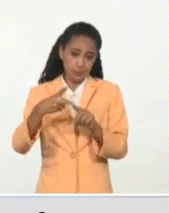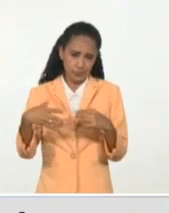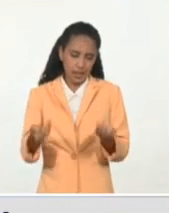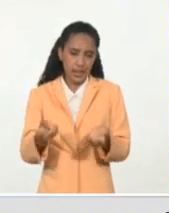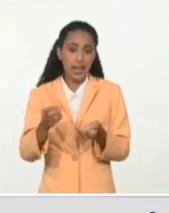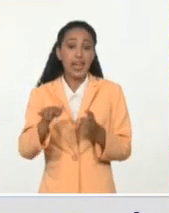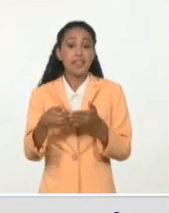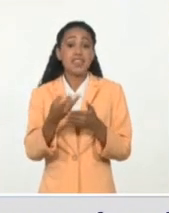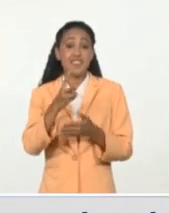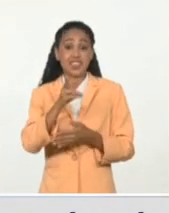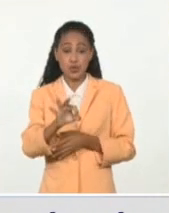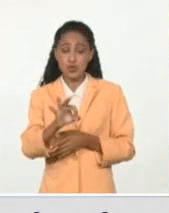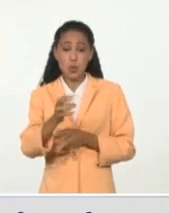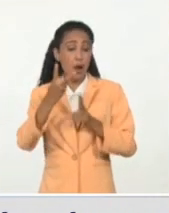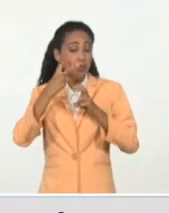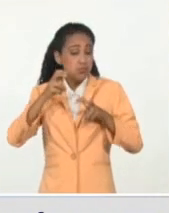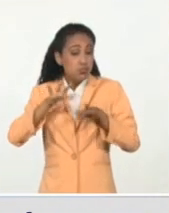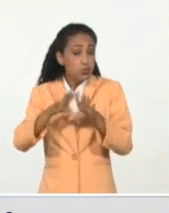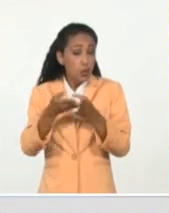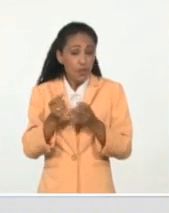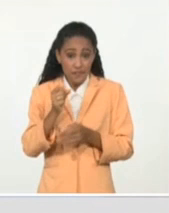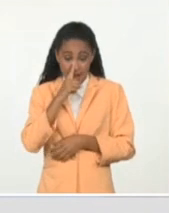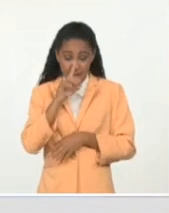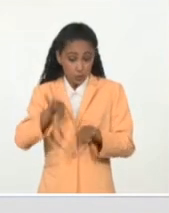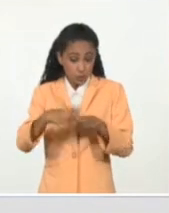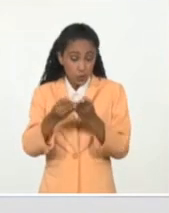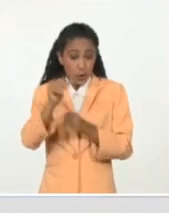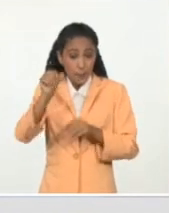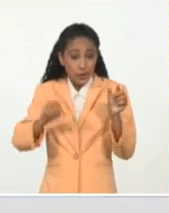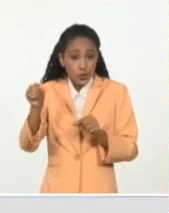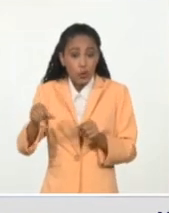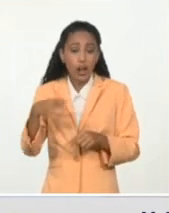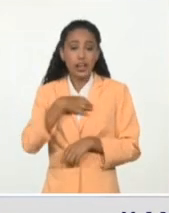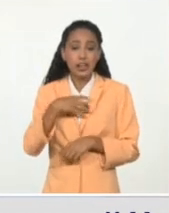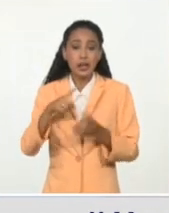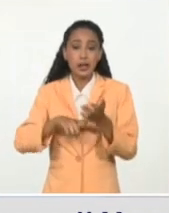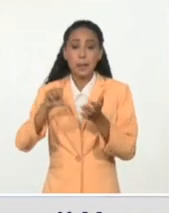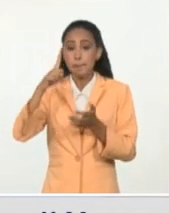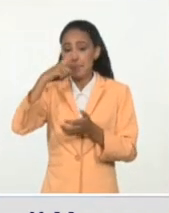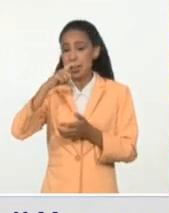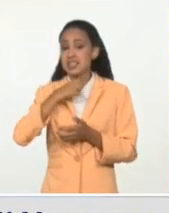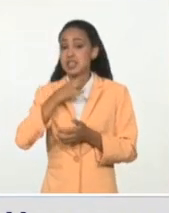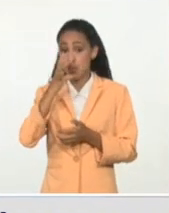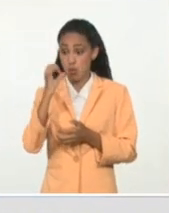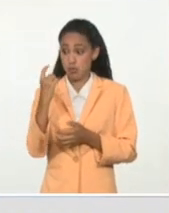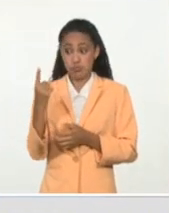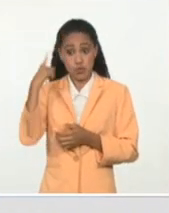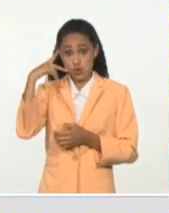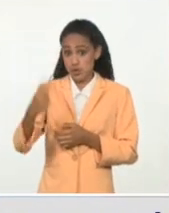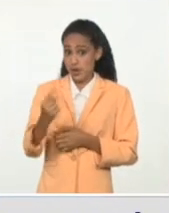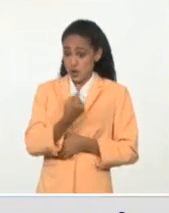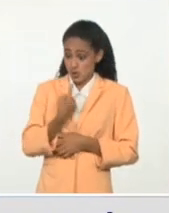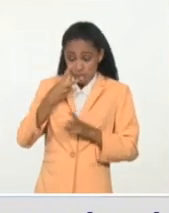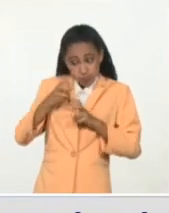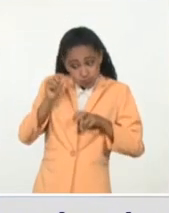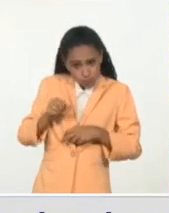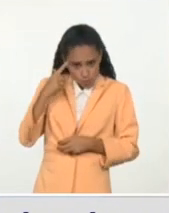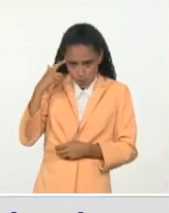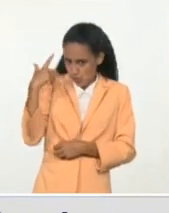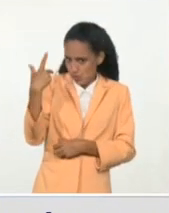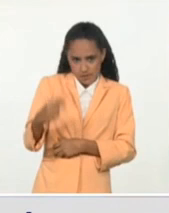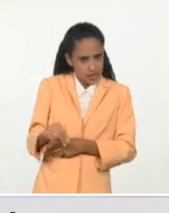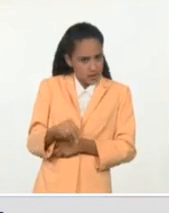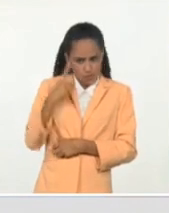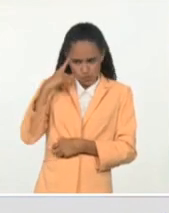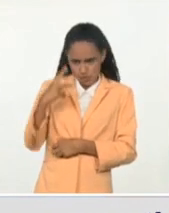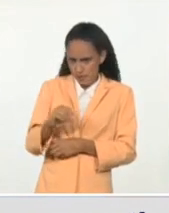final, todos aquellos que recibieron placebo y que por supuesto no lo sabían, ni nosotros los investigadores tampoco sabíamos que ellos habían recibido el